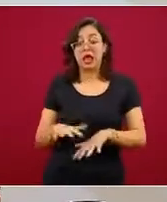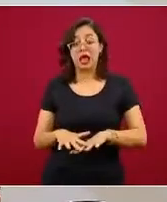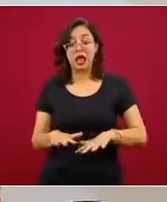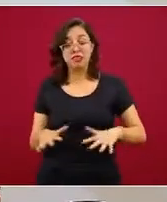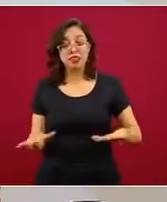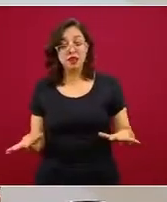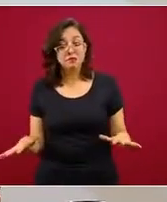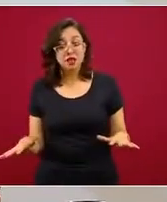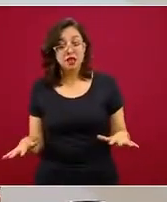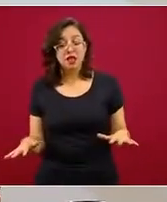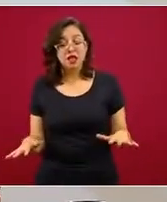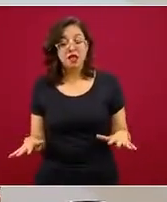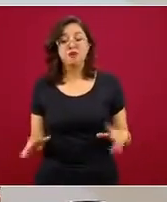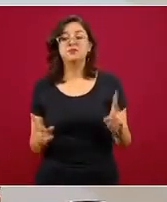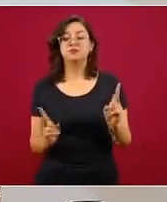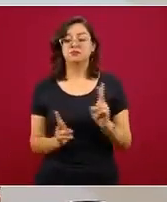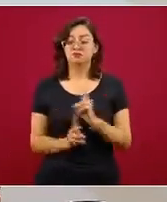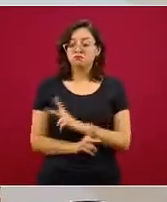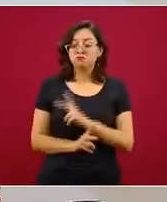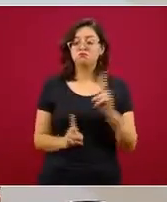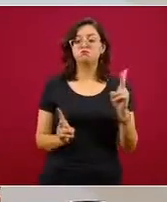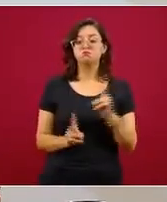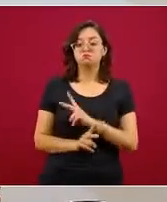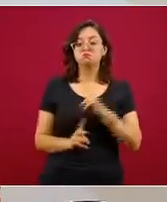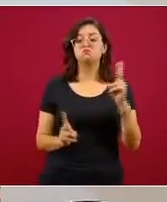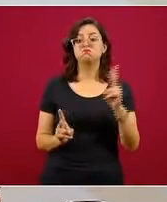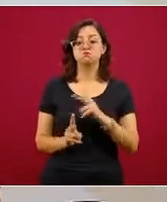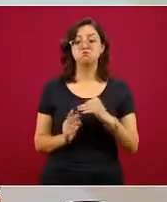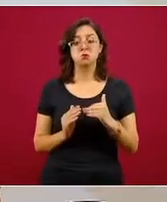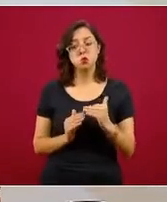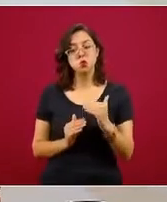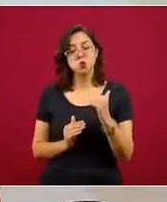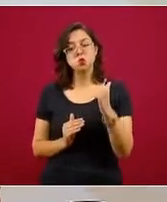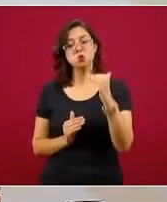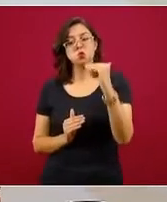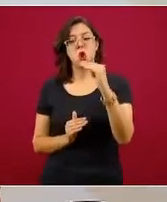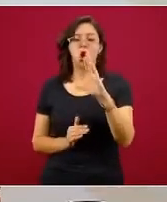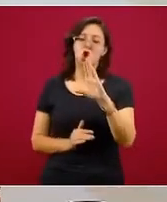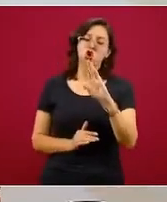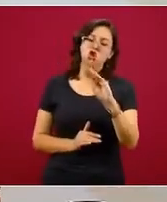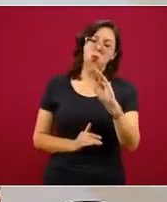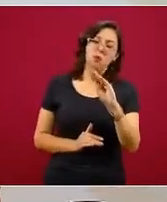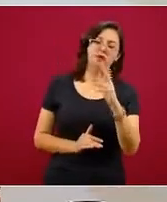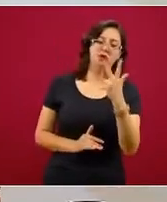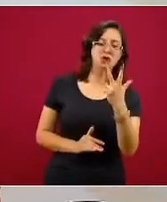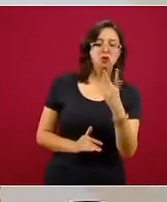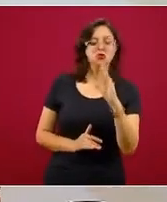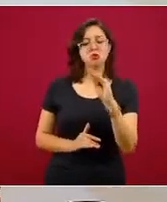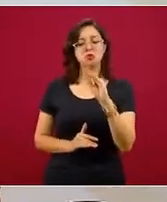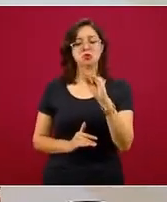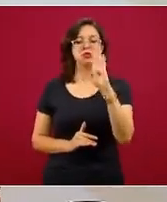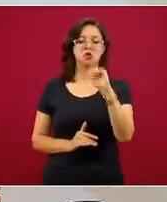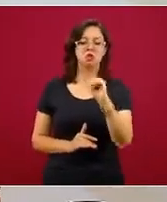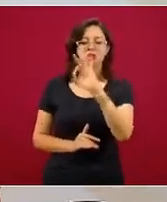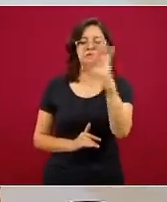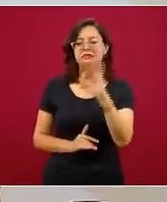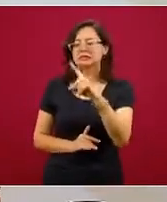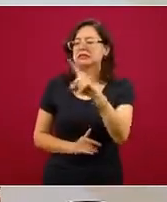costeras, se alcanzan porcentajes de oxigenación mayores, 98, 99%, raramente